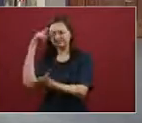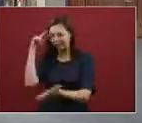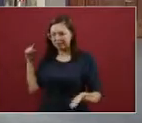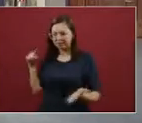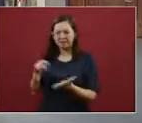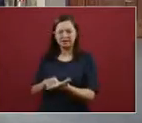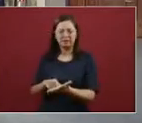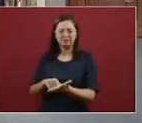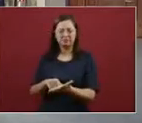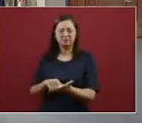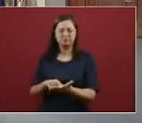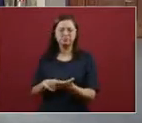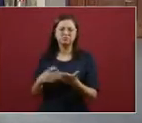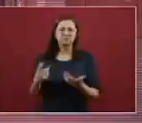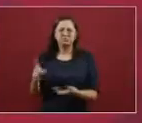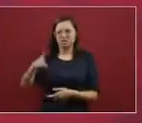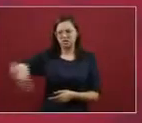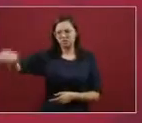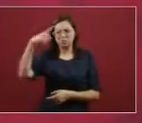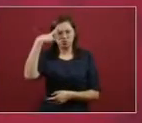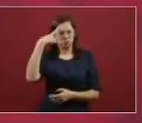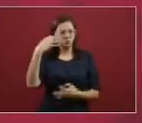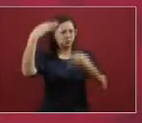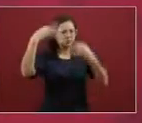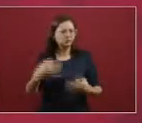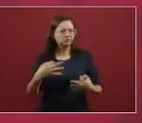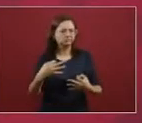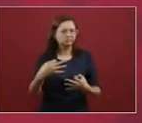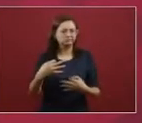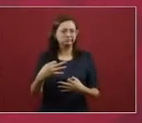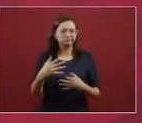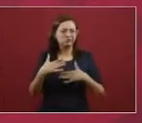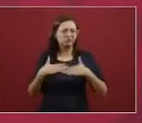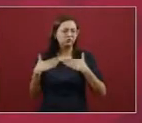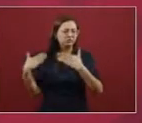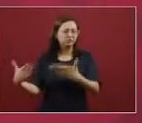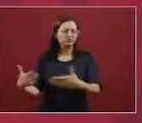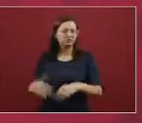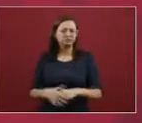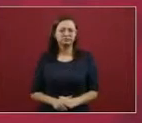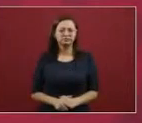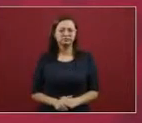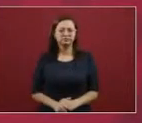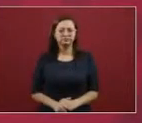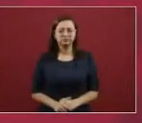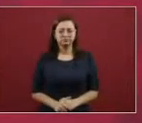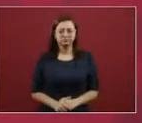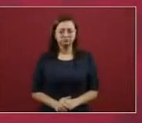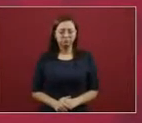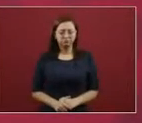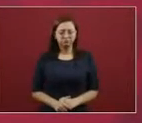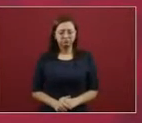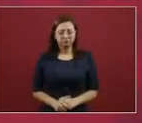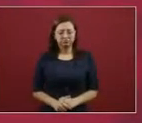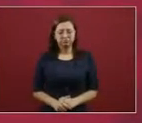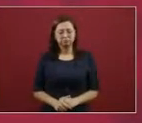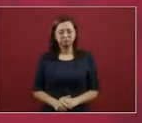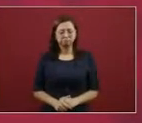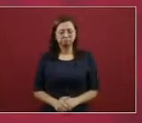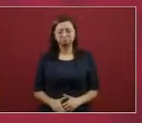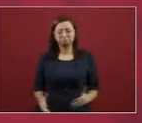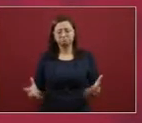la sensatez de los mexicanos siempre he dicho que